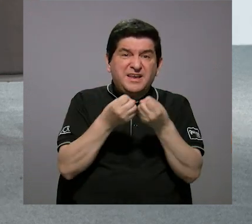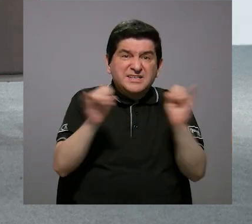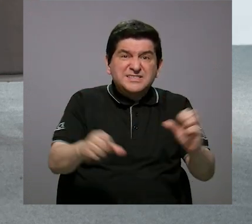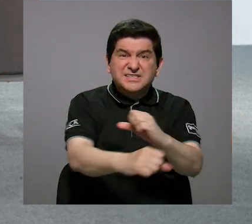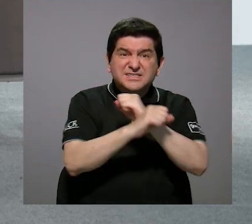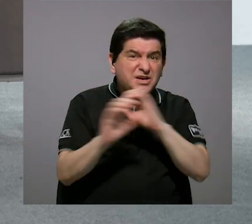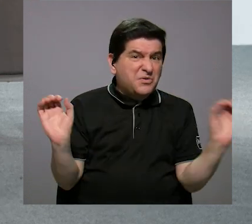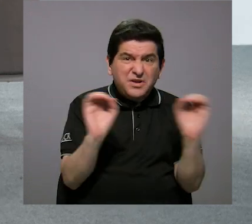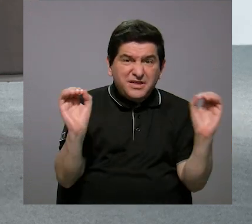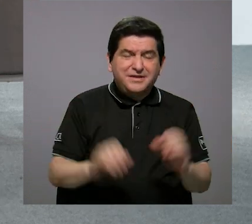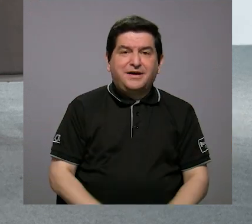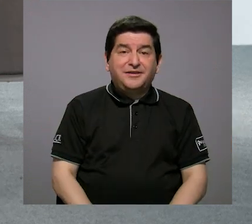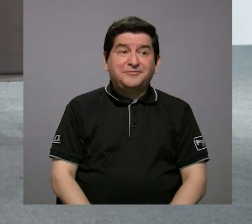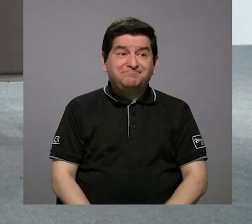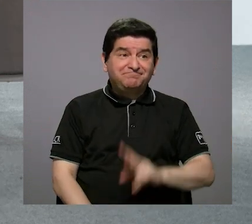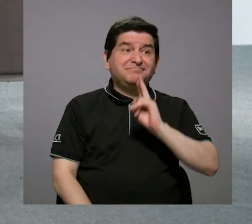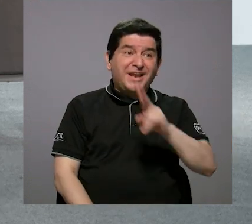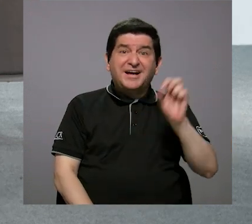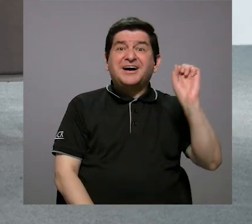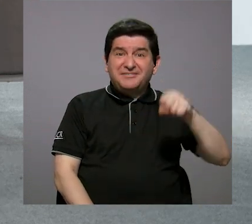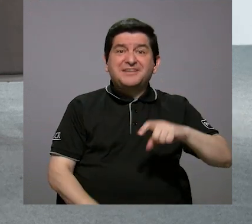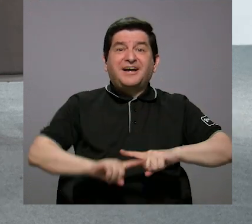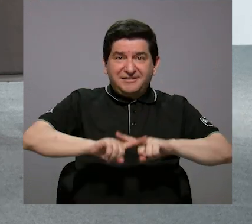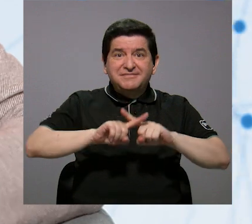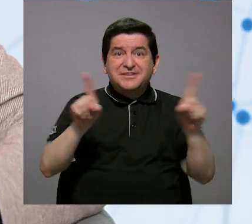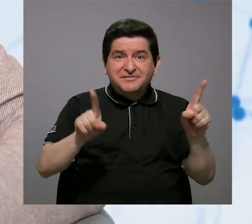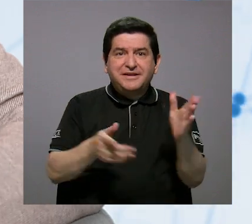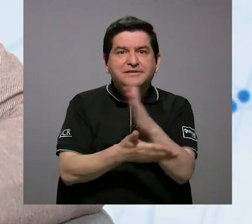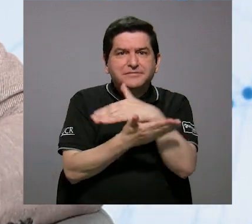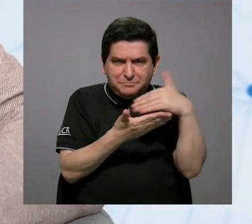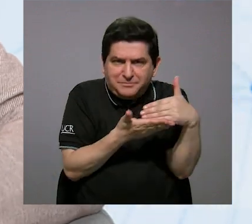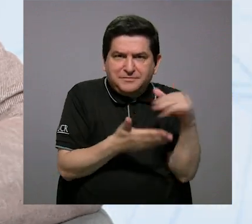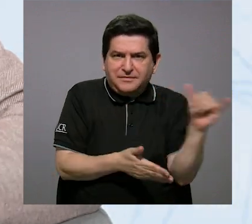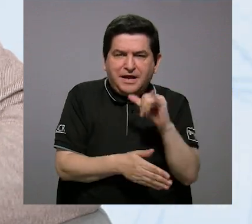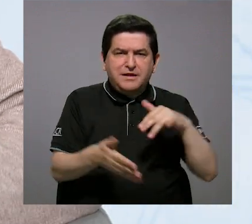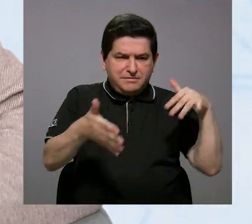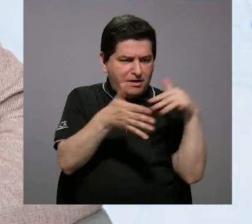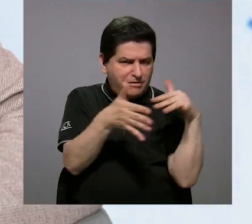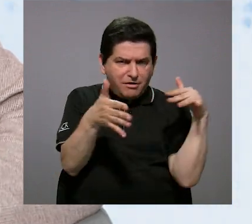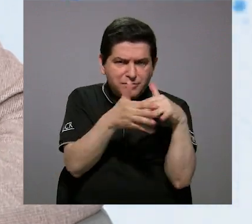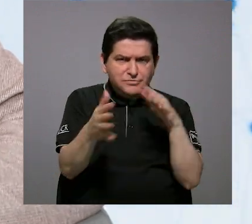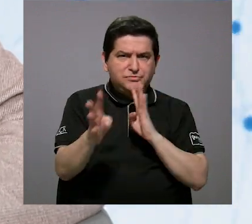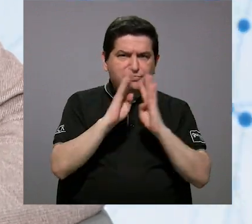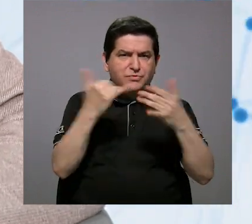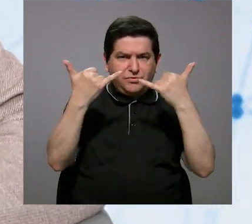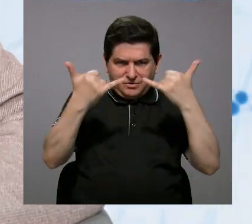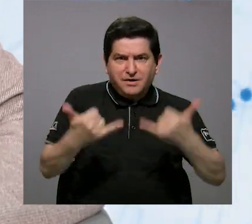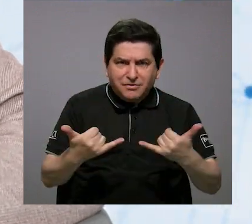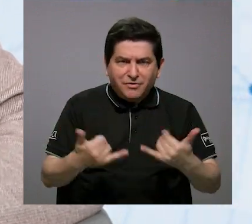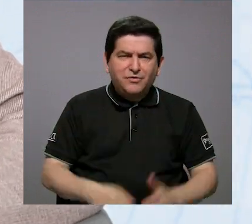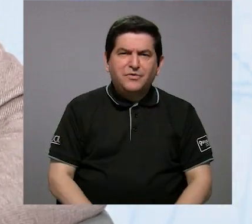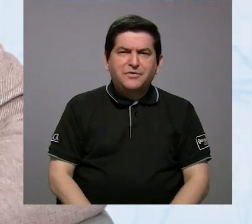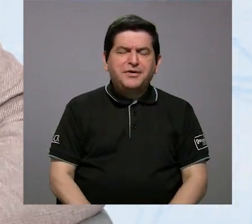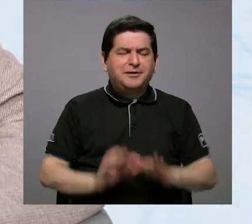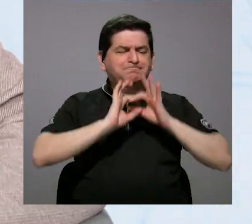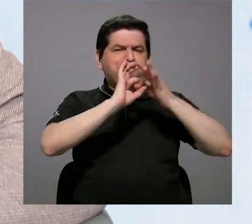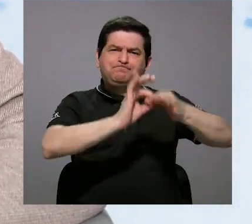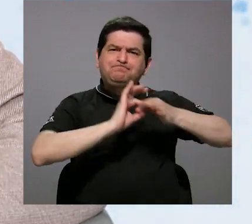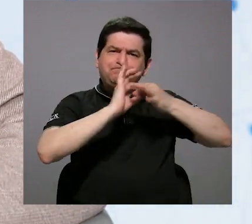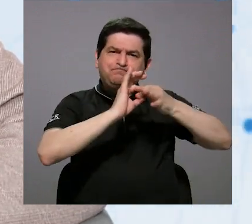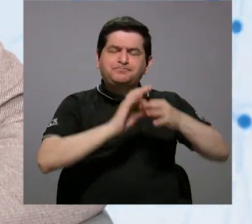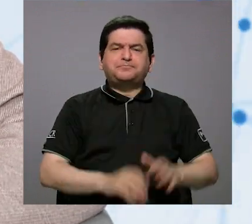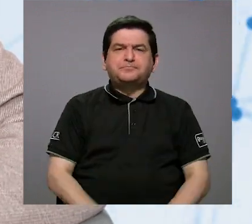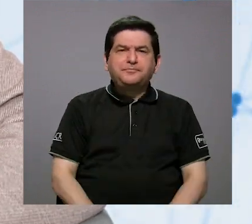seguridad. Pues en realidad sí, esa es la diferencia, eso es parte de lo que también este estudio del que vamos a conversar tiene un poco que